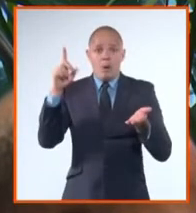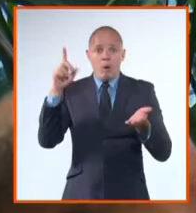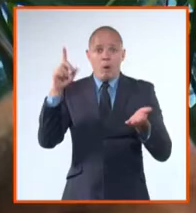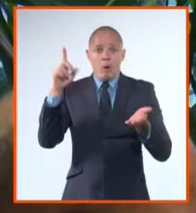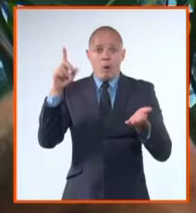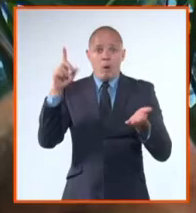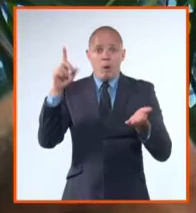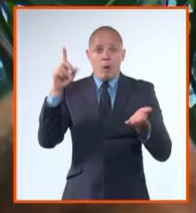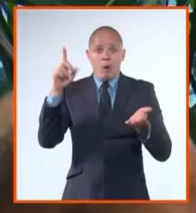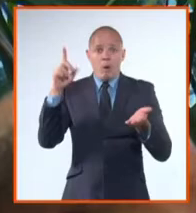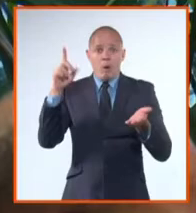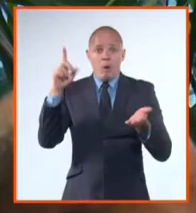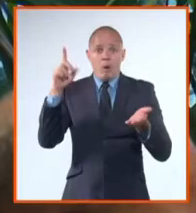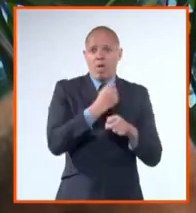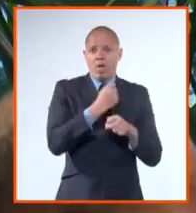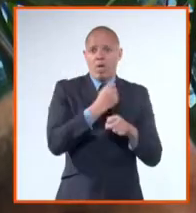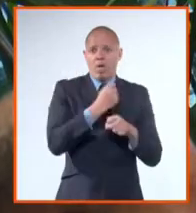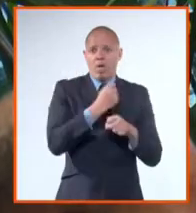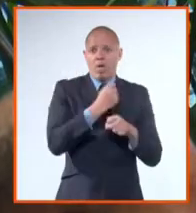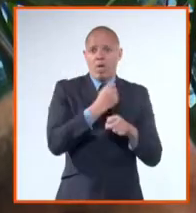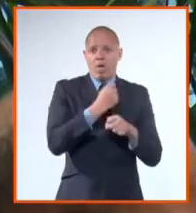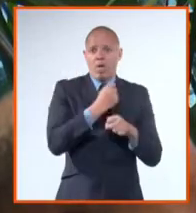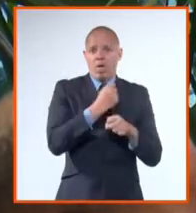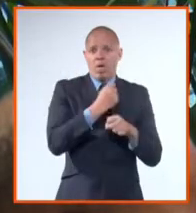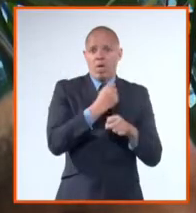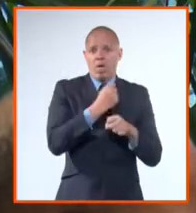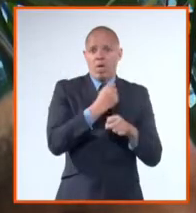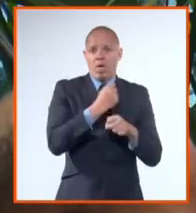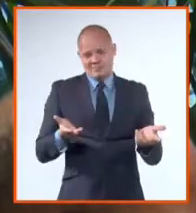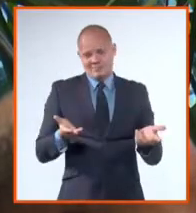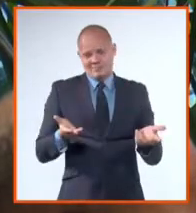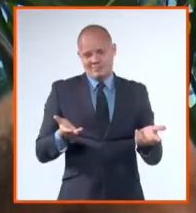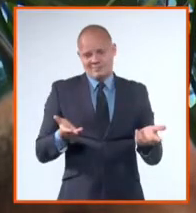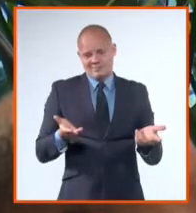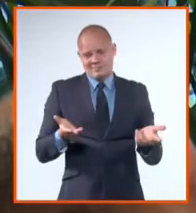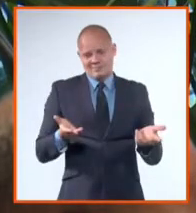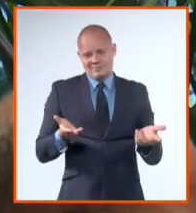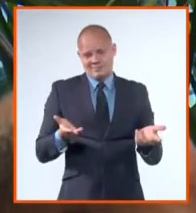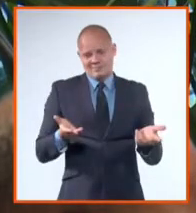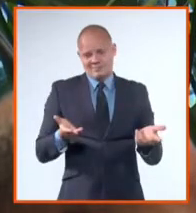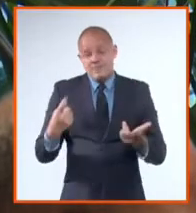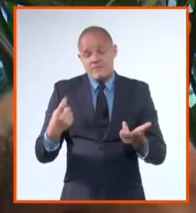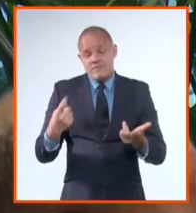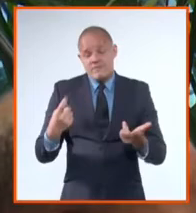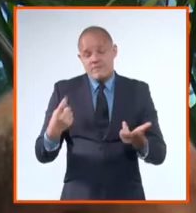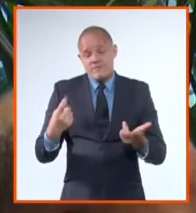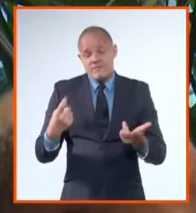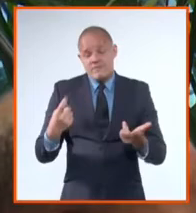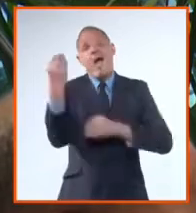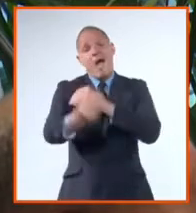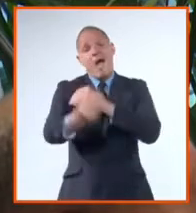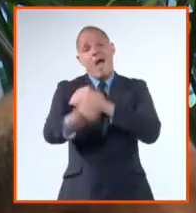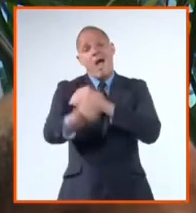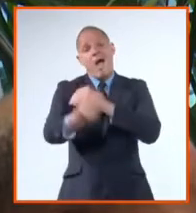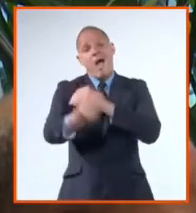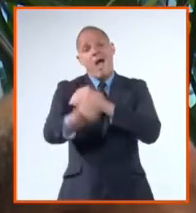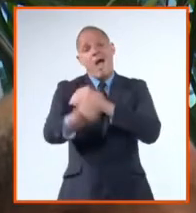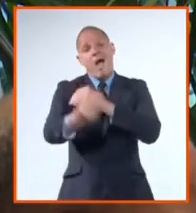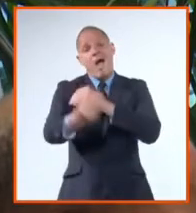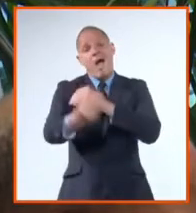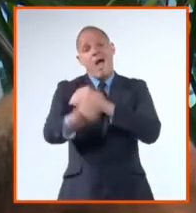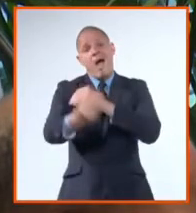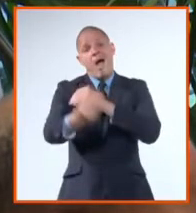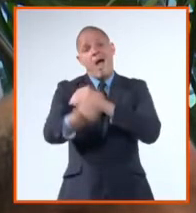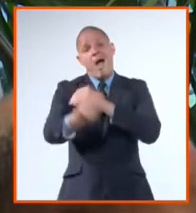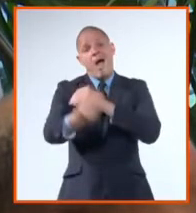fuerzas y no pueden ser por los canales y los métodos tradicionales. Tiene que ser por los canales y